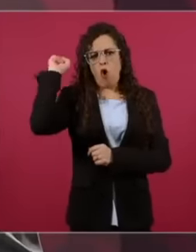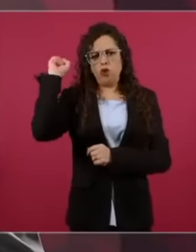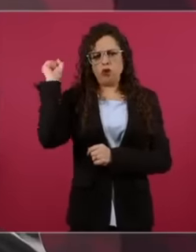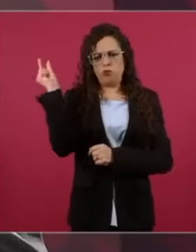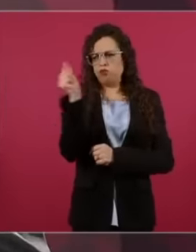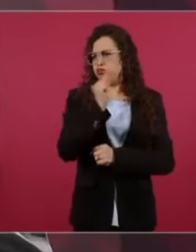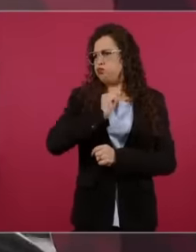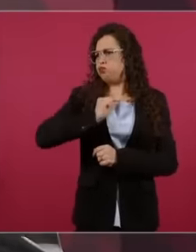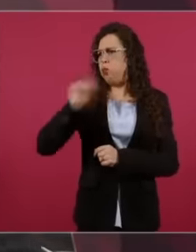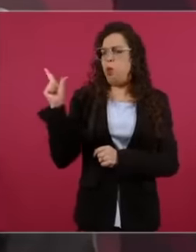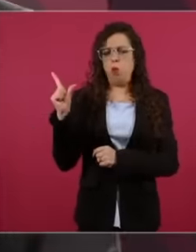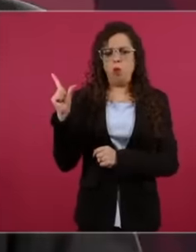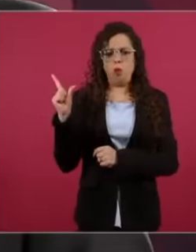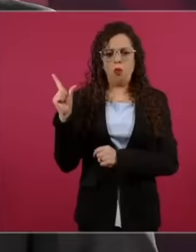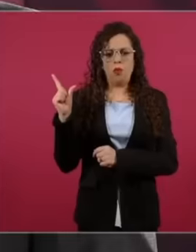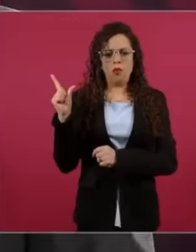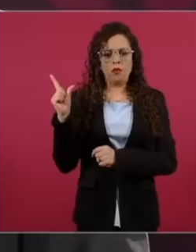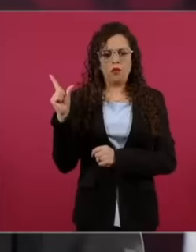de trajes